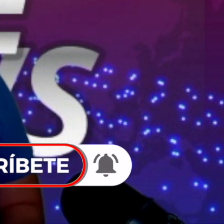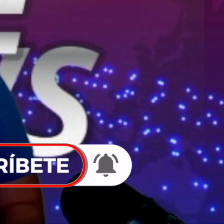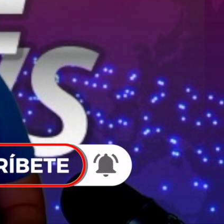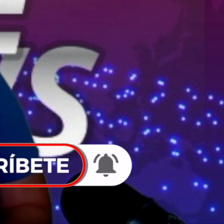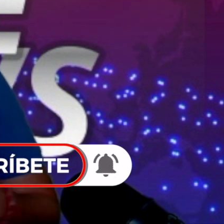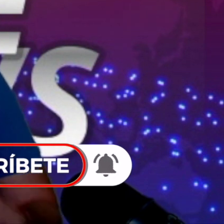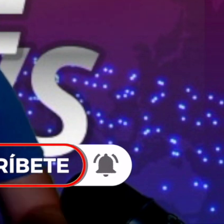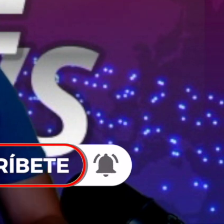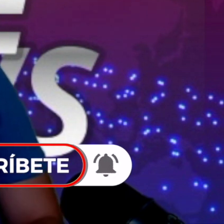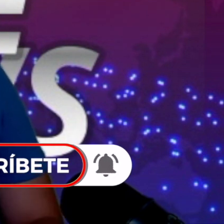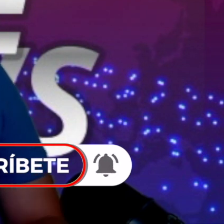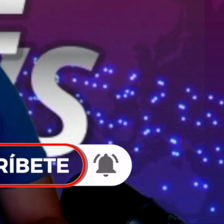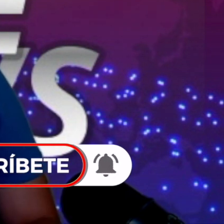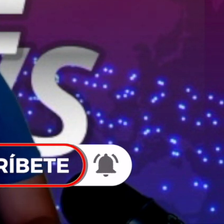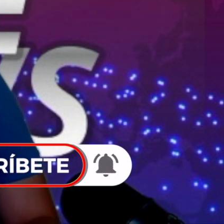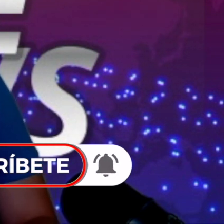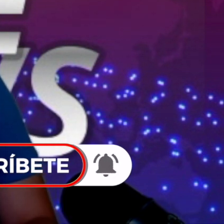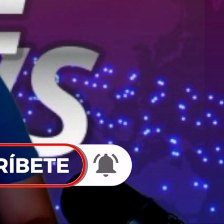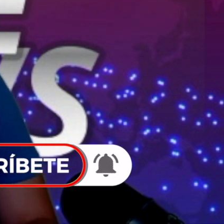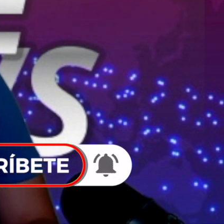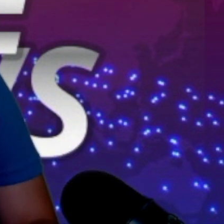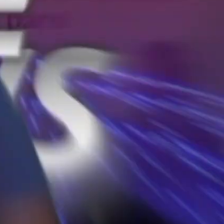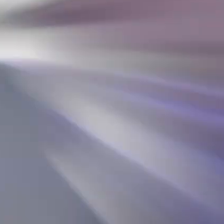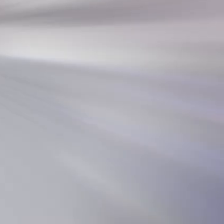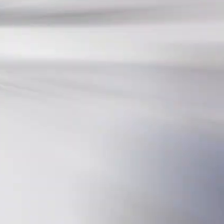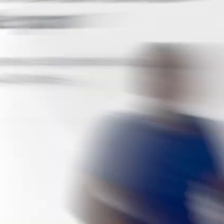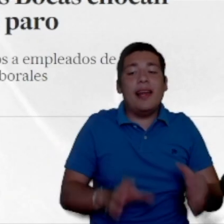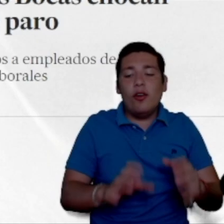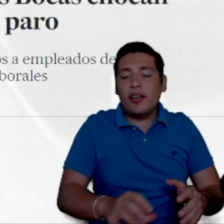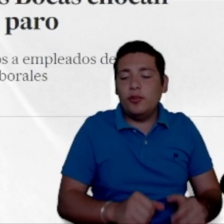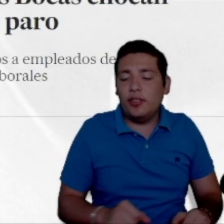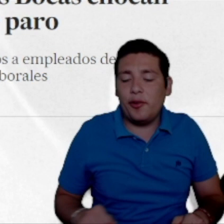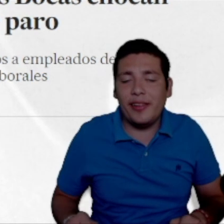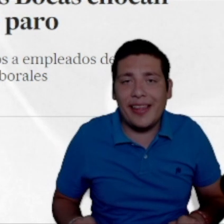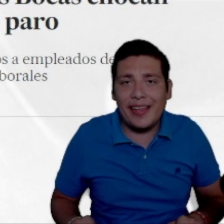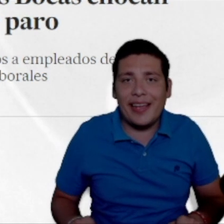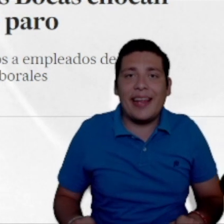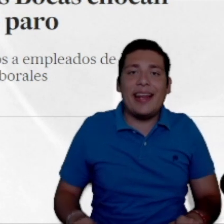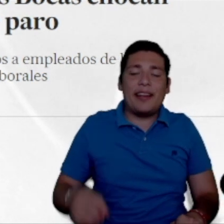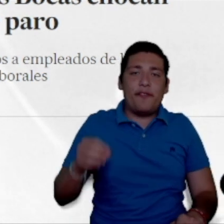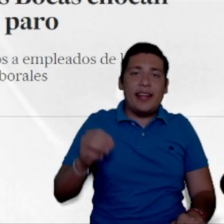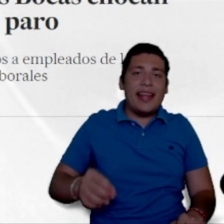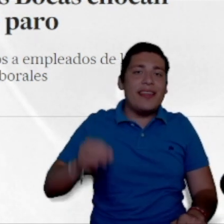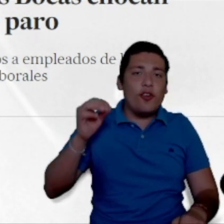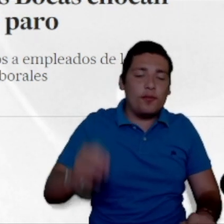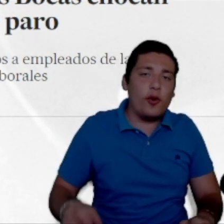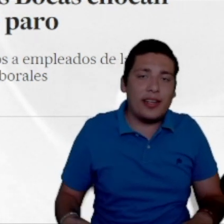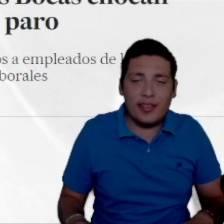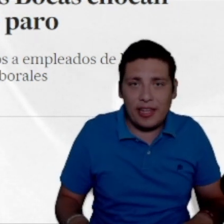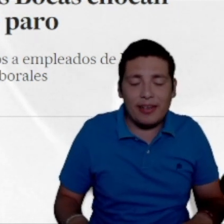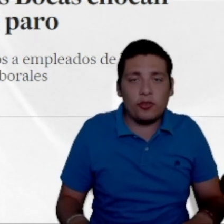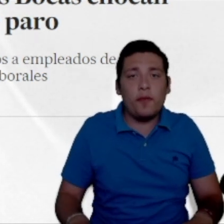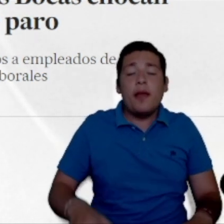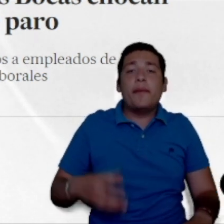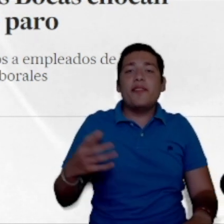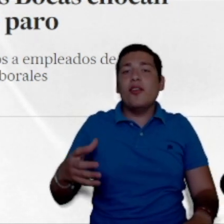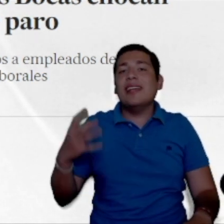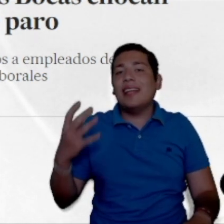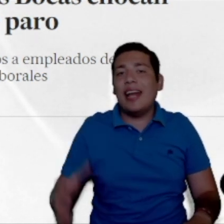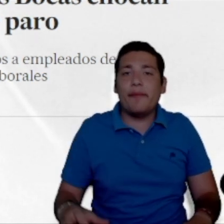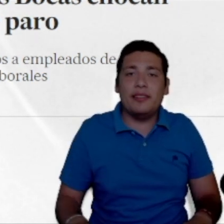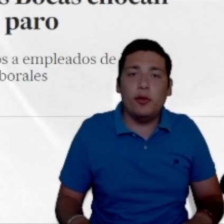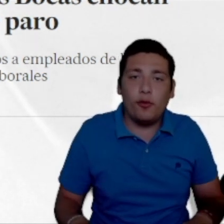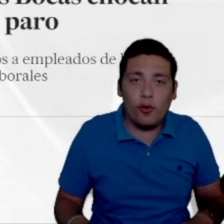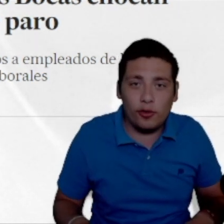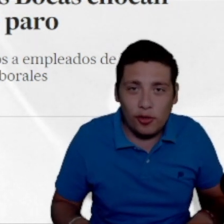la campanita. Y ahora sí, pasemos a la información. Y es que, familia, lo que sucedió el día de ayer en la refinería de Dos Bocas en Tabasco prendió